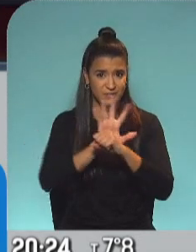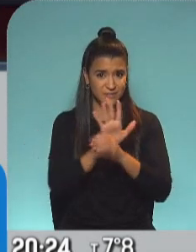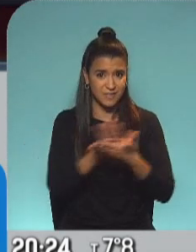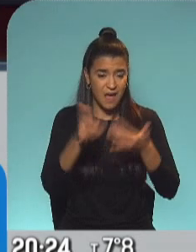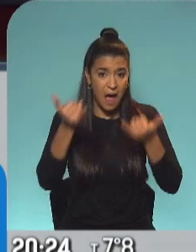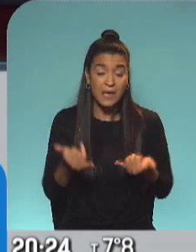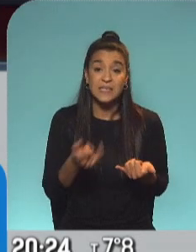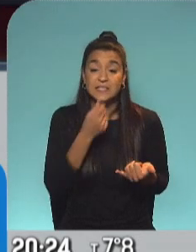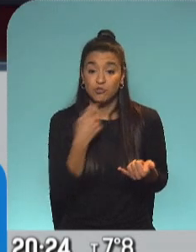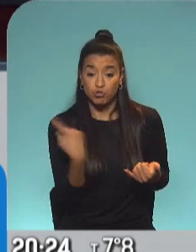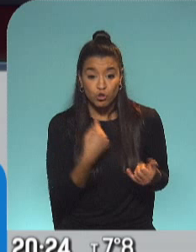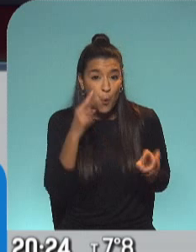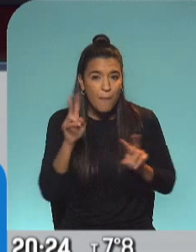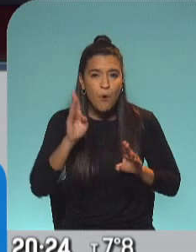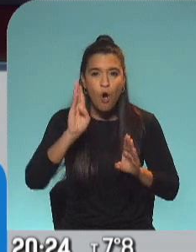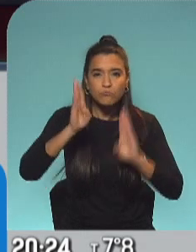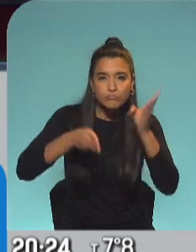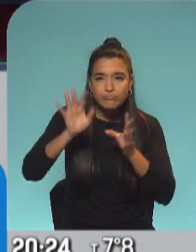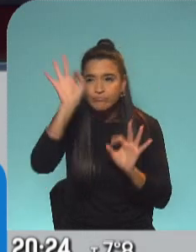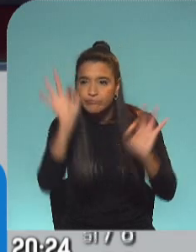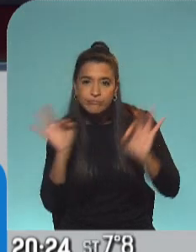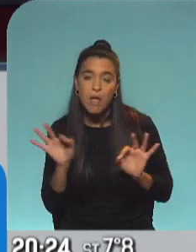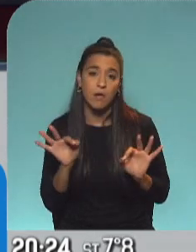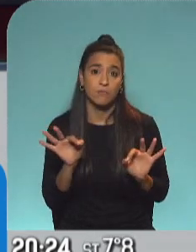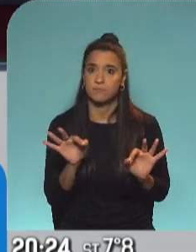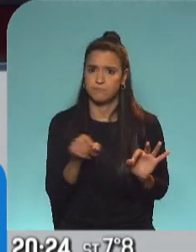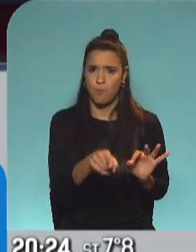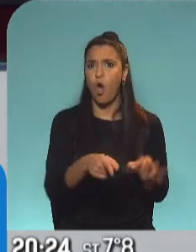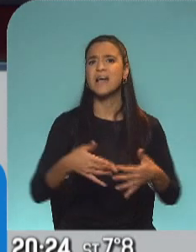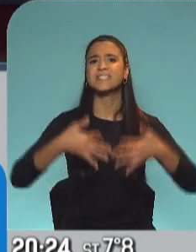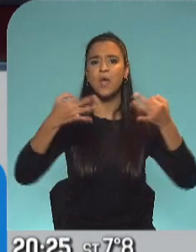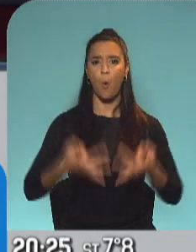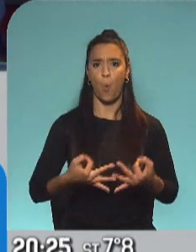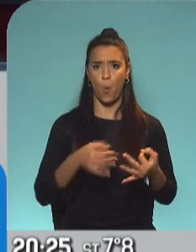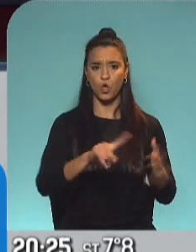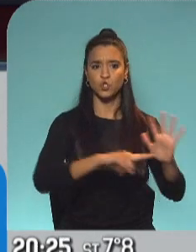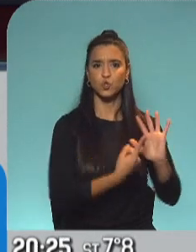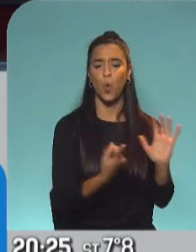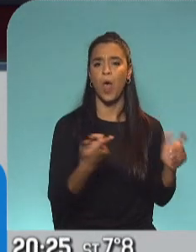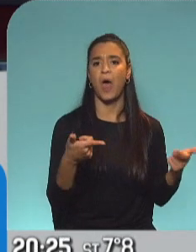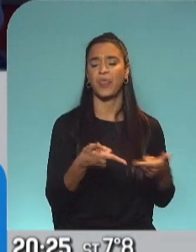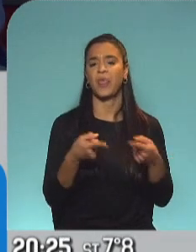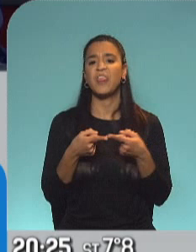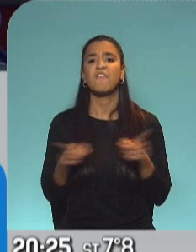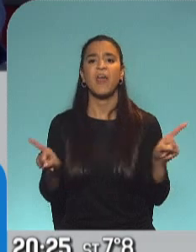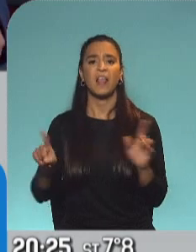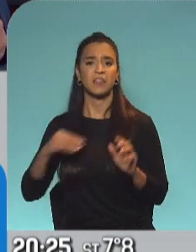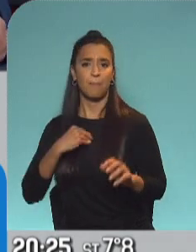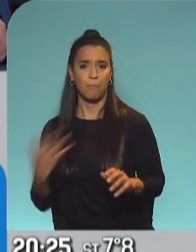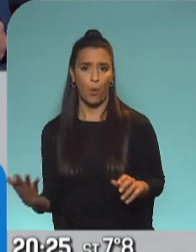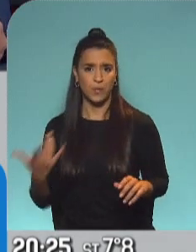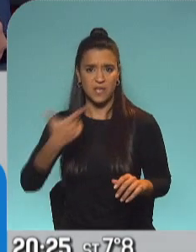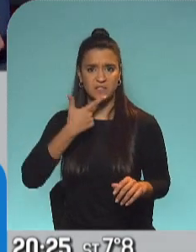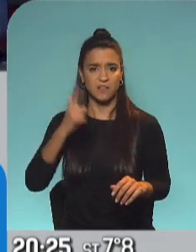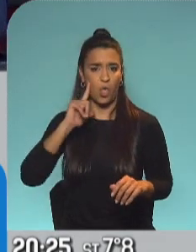nos regimos por la estadística, no hay elementos que aseguren que la ciudad tiene que separarse de la provincia después del 17 de